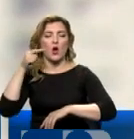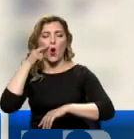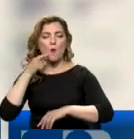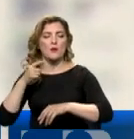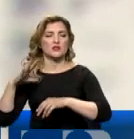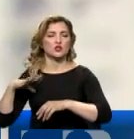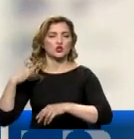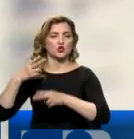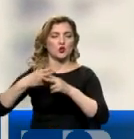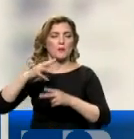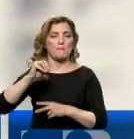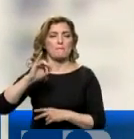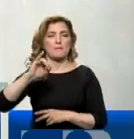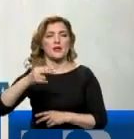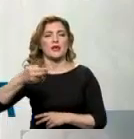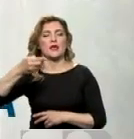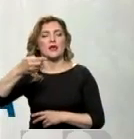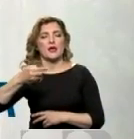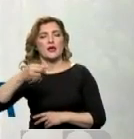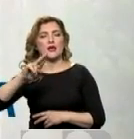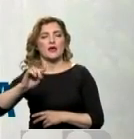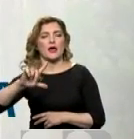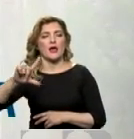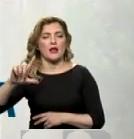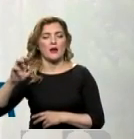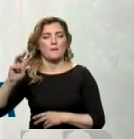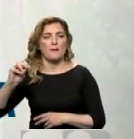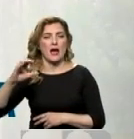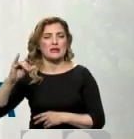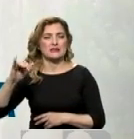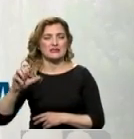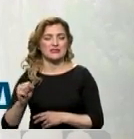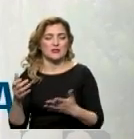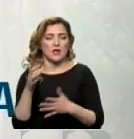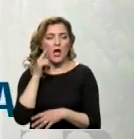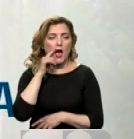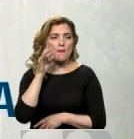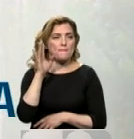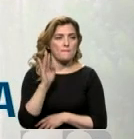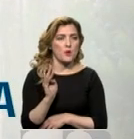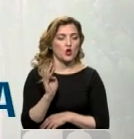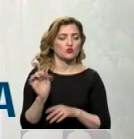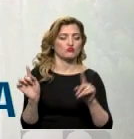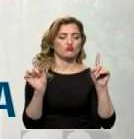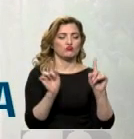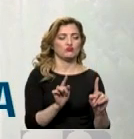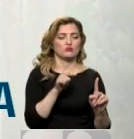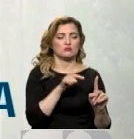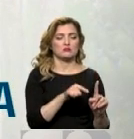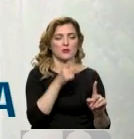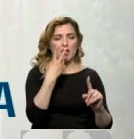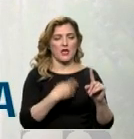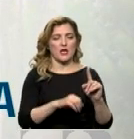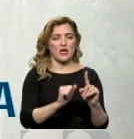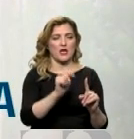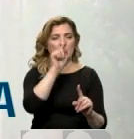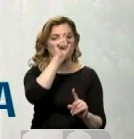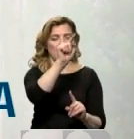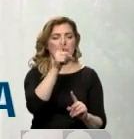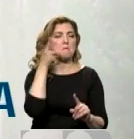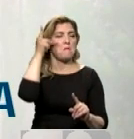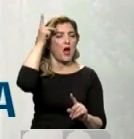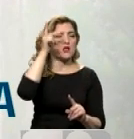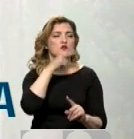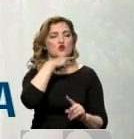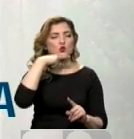señor miguel macías miguel macías huyó a ese esposo de ekaterina kovalenko hija de los inversionistas